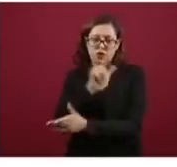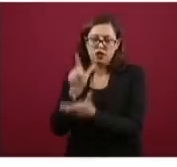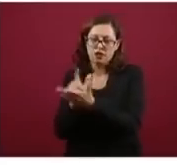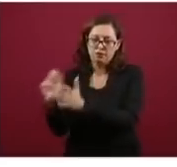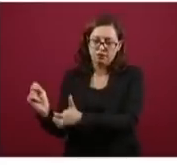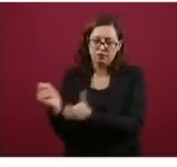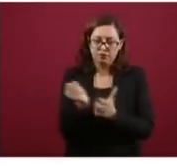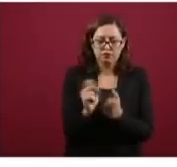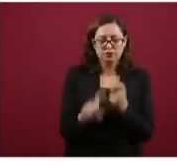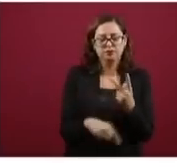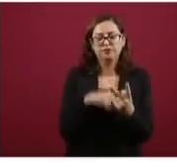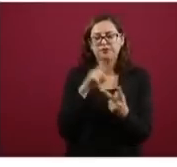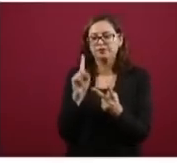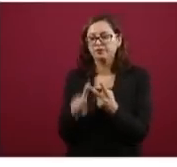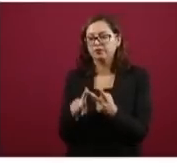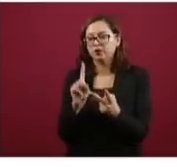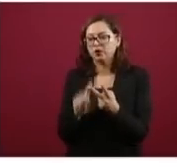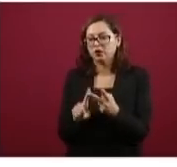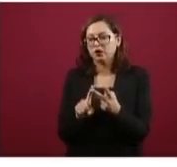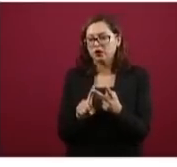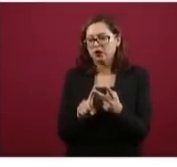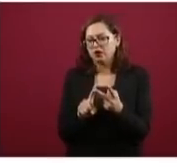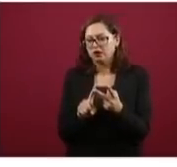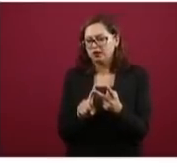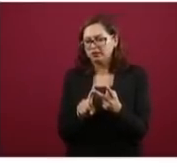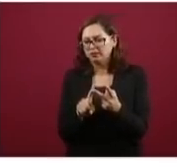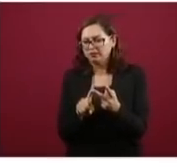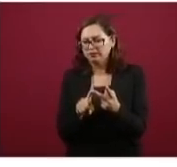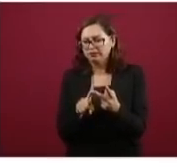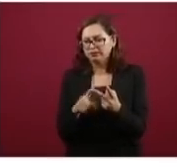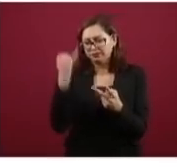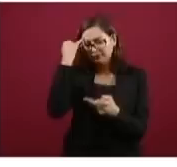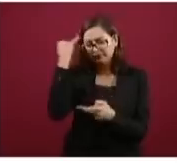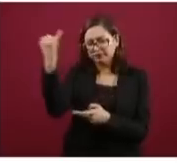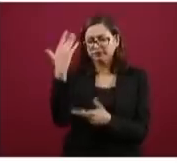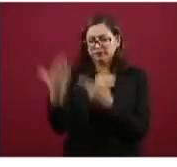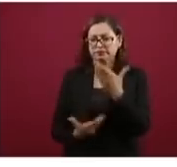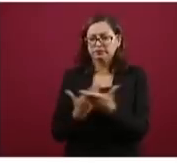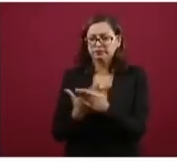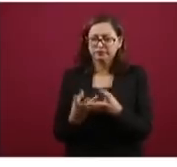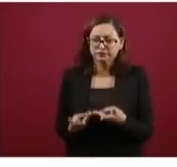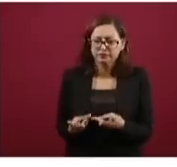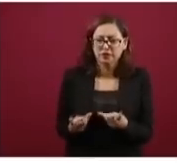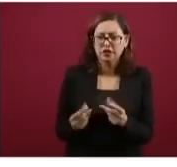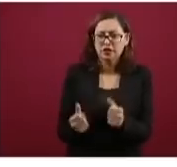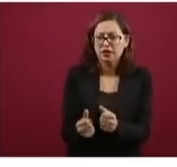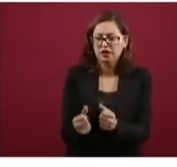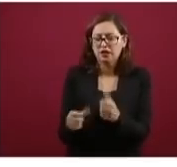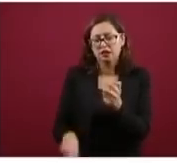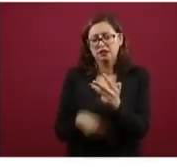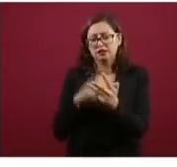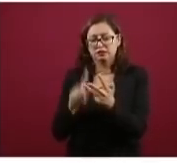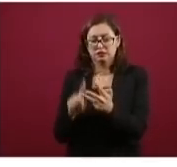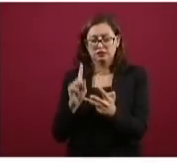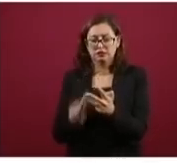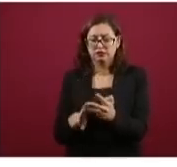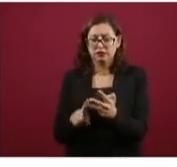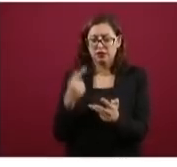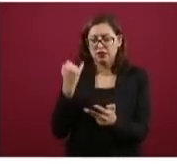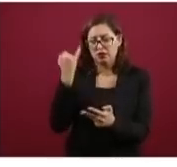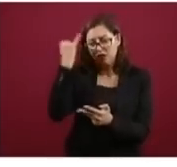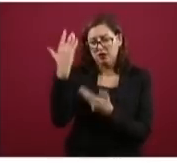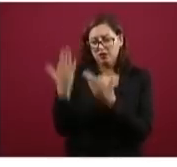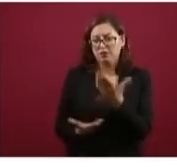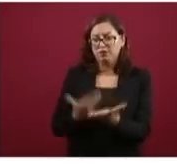segundo es la iniciativa de ley de ingresos de la federación y el tercero es el proyecto de presupuesto de egresos de la federación de manera paralela y en el